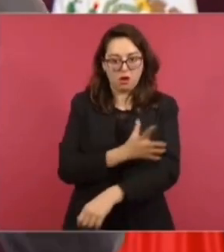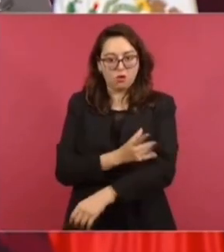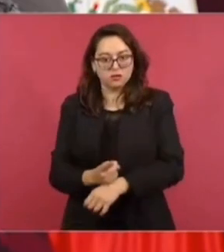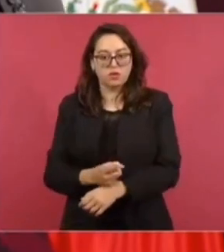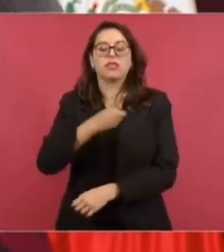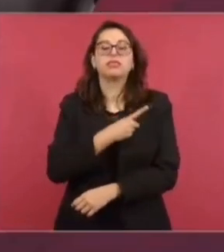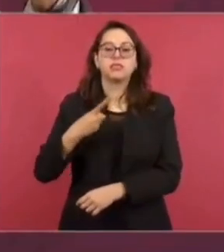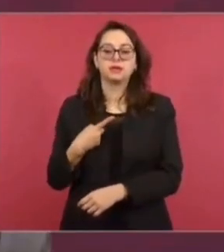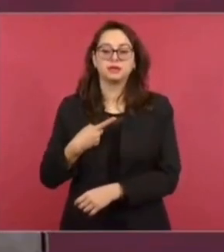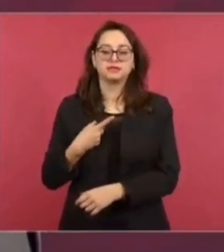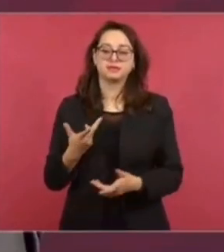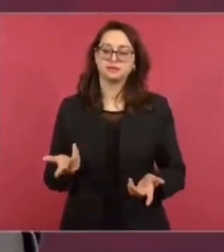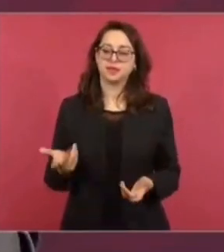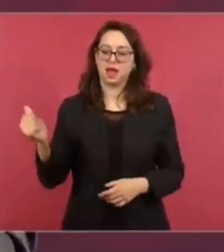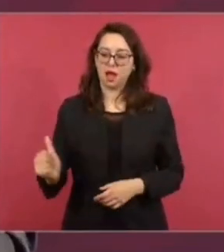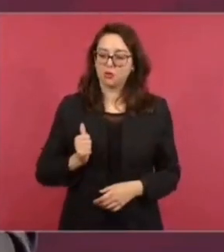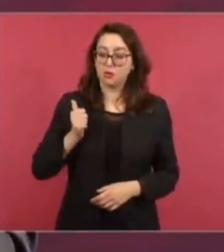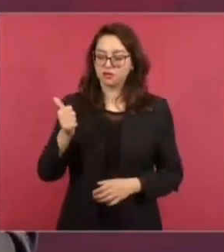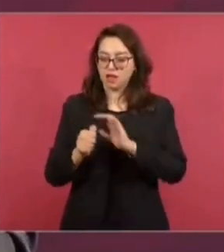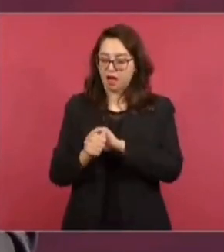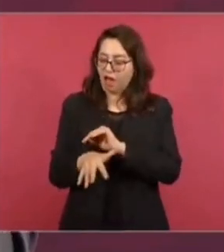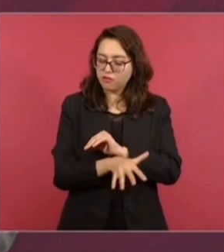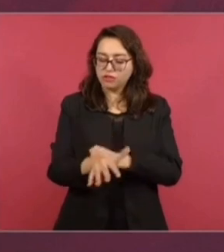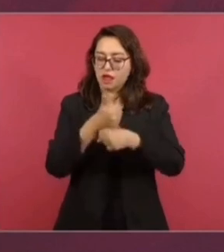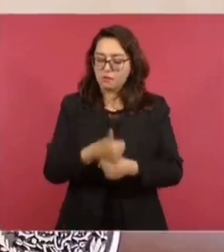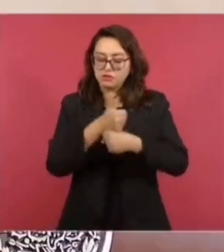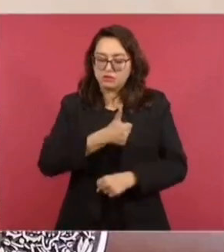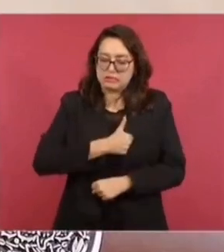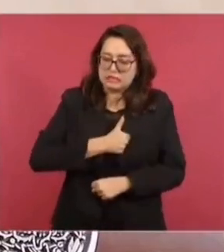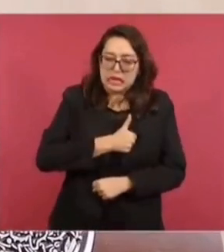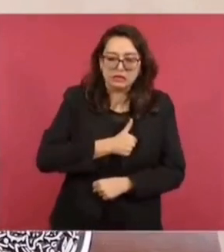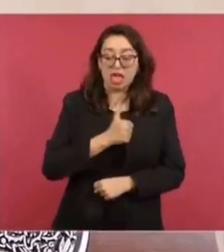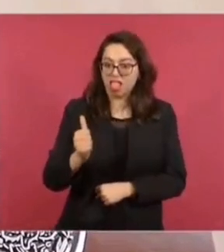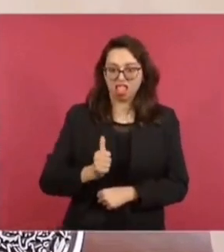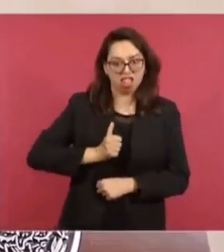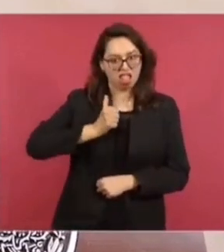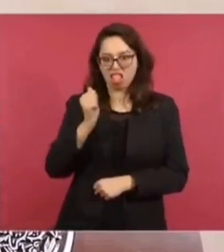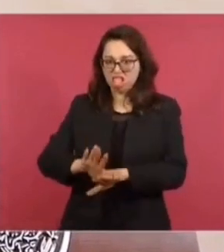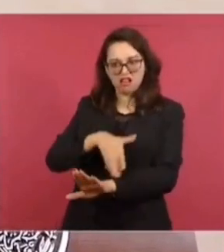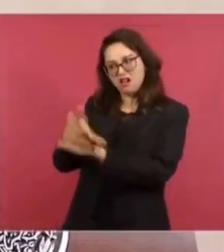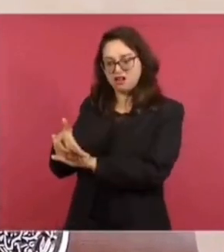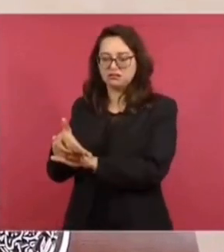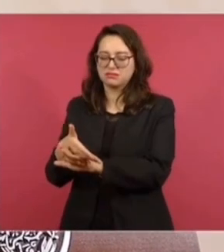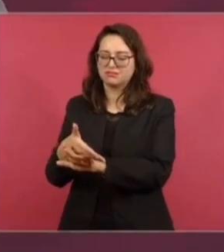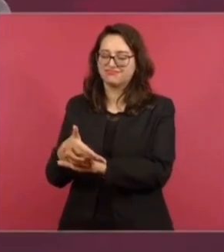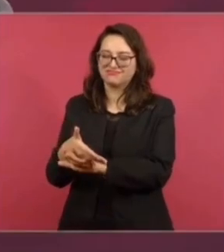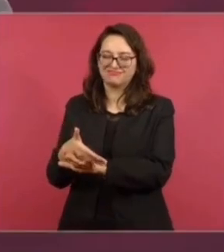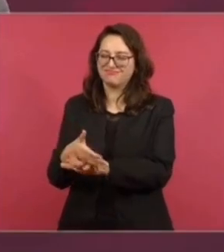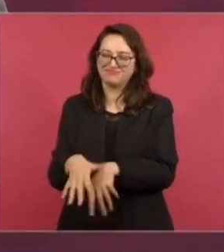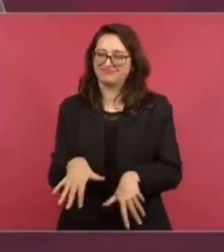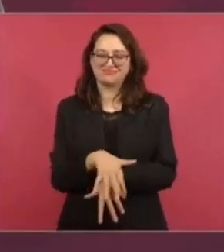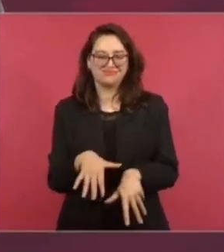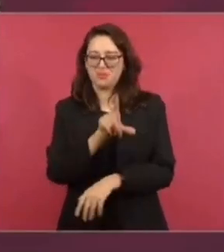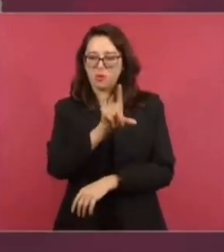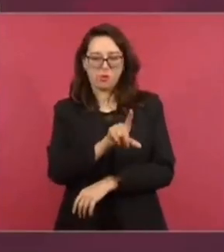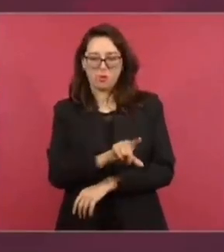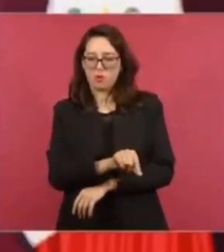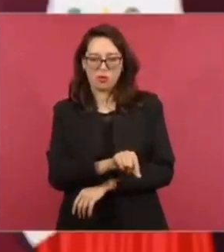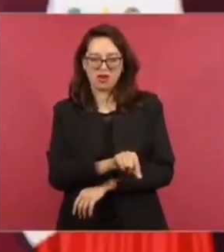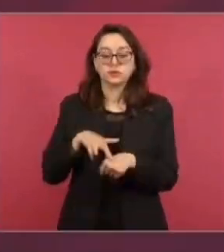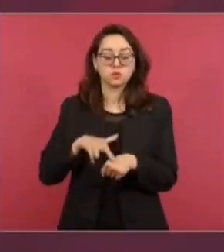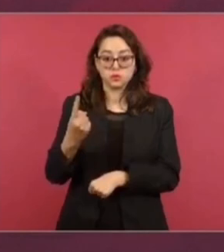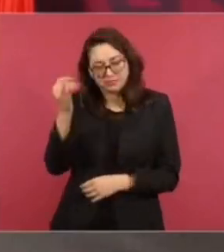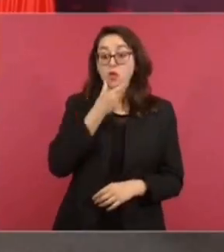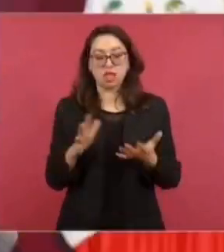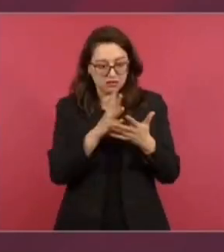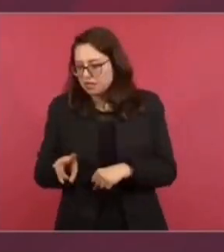Y no utilizar un caso tan lamentable, ¿no?, como el de los jóvenes de Ayotzinapa desaparecidos con fines